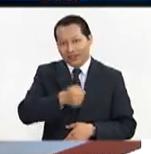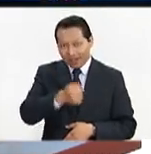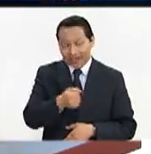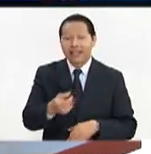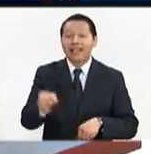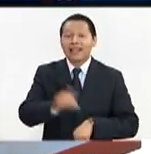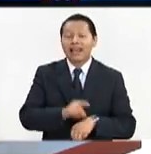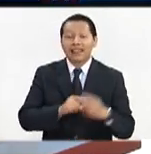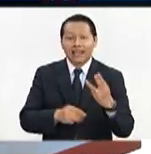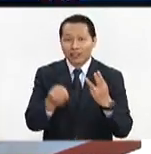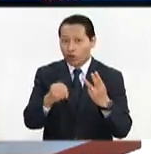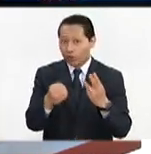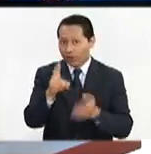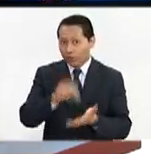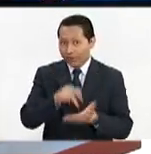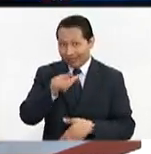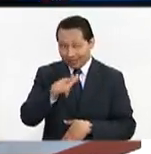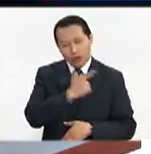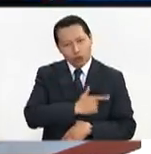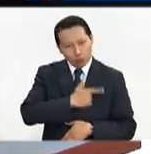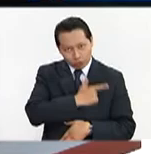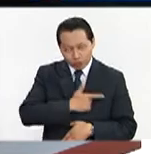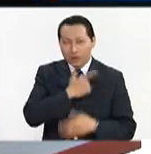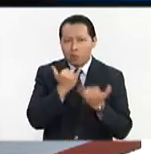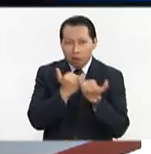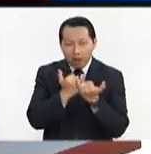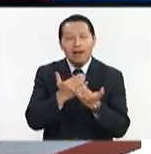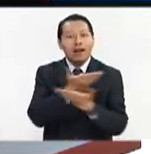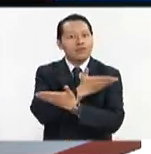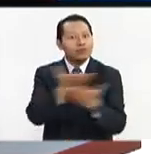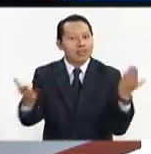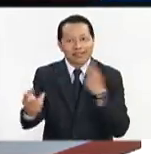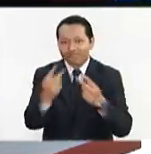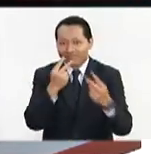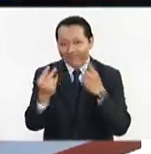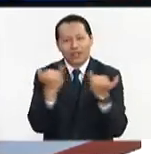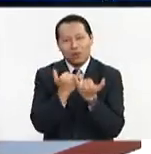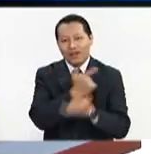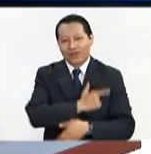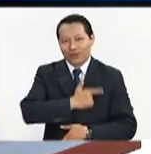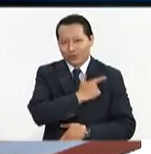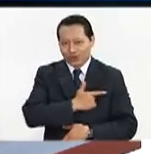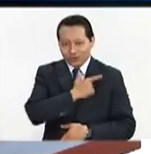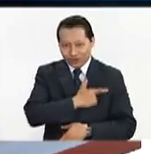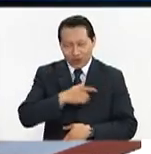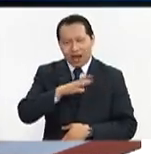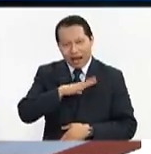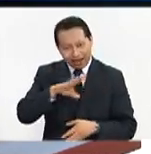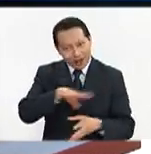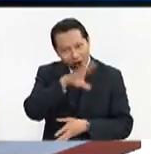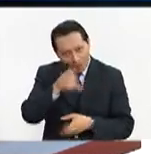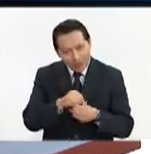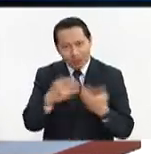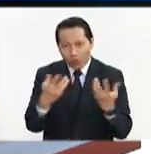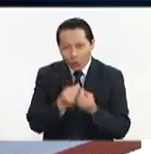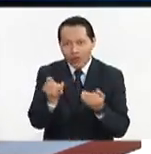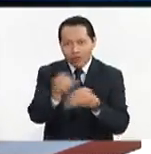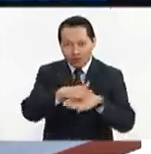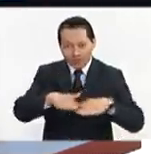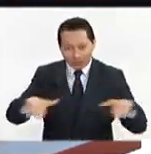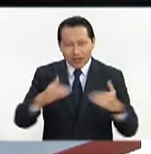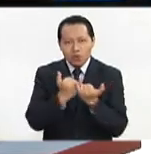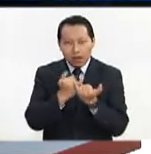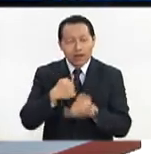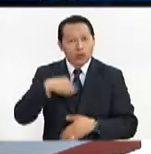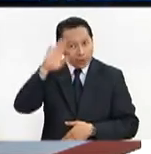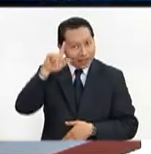del 2017 y, por supuesto, a todos ustedes estar con todos una nueva mañana y traerles toda la información. Saludo con mucho gusto también